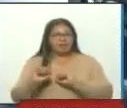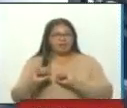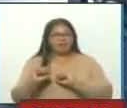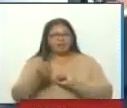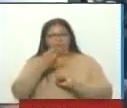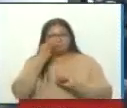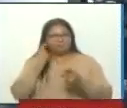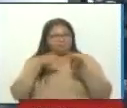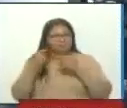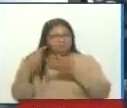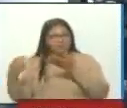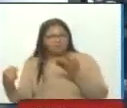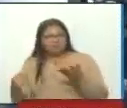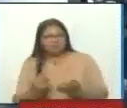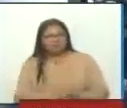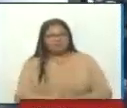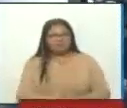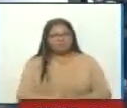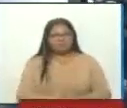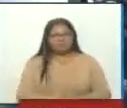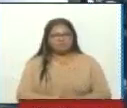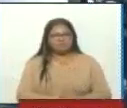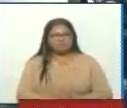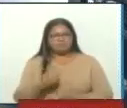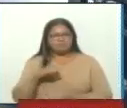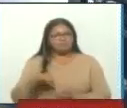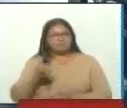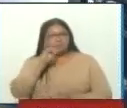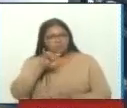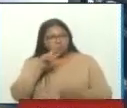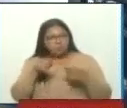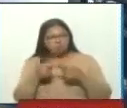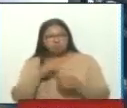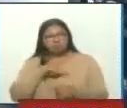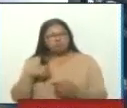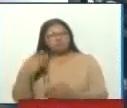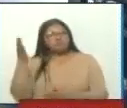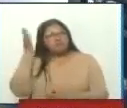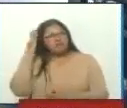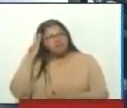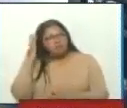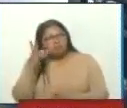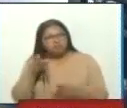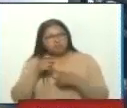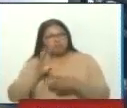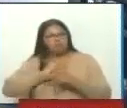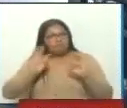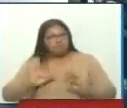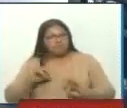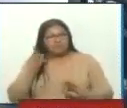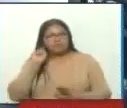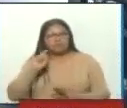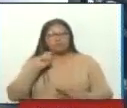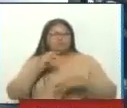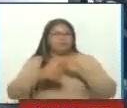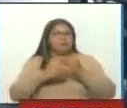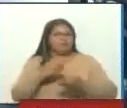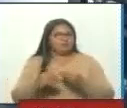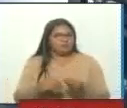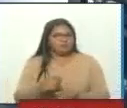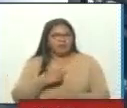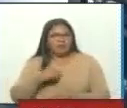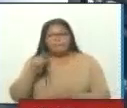evitar absolutamente todo. Y la información, bien sabemos, que es un insumo sumamente necesario para